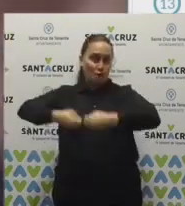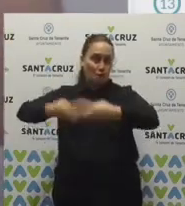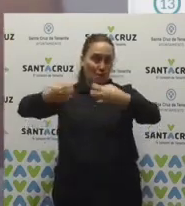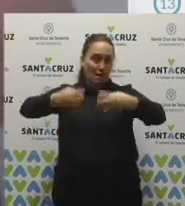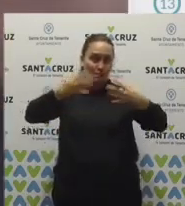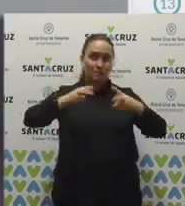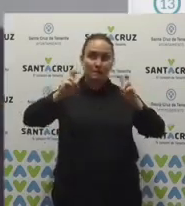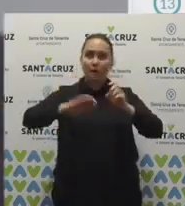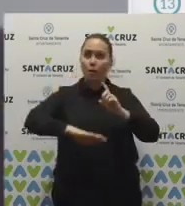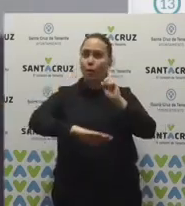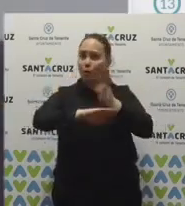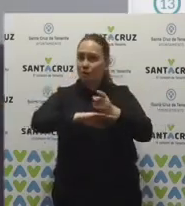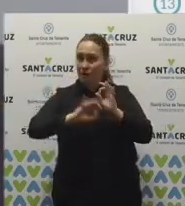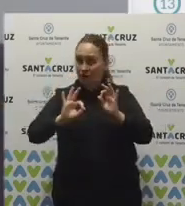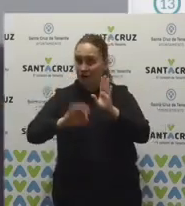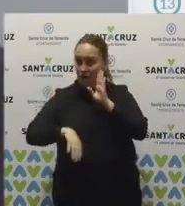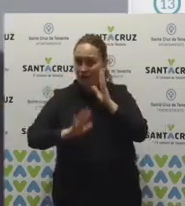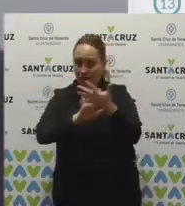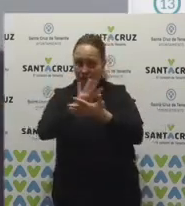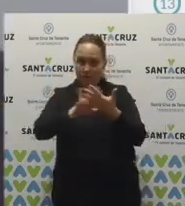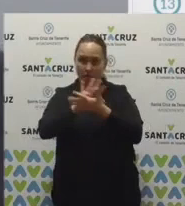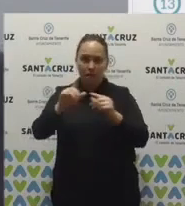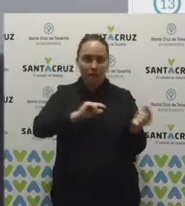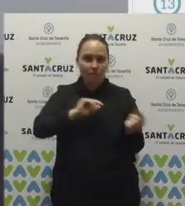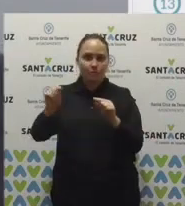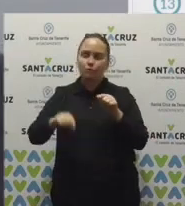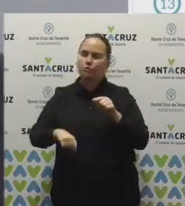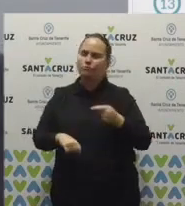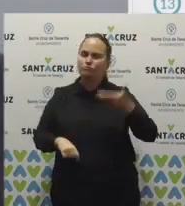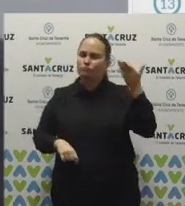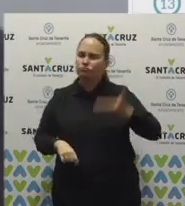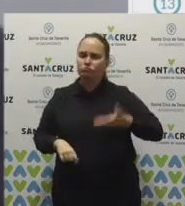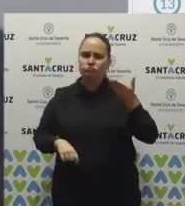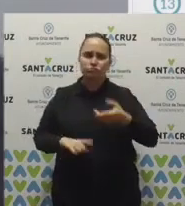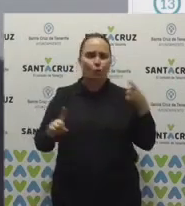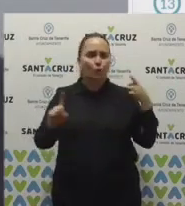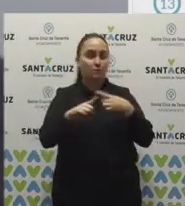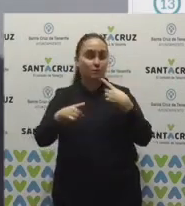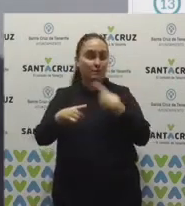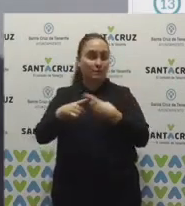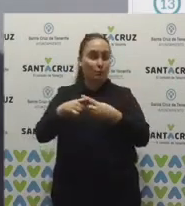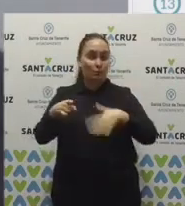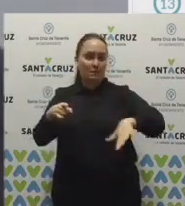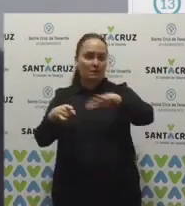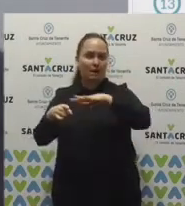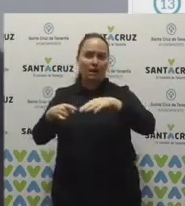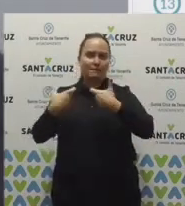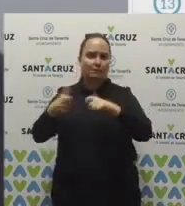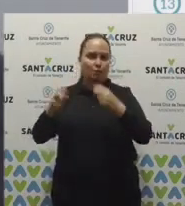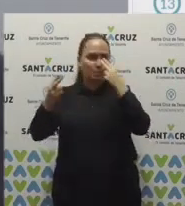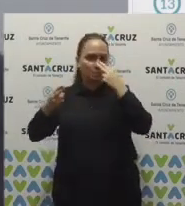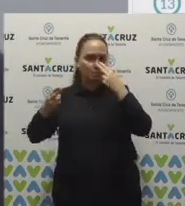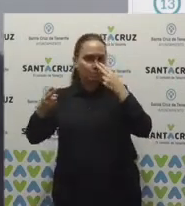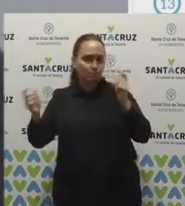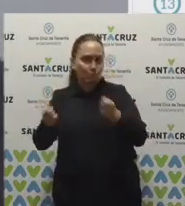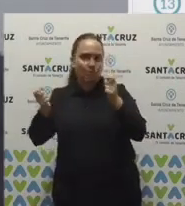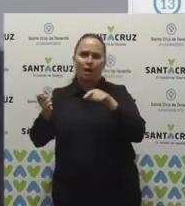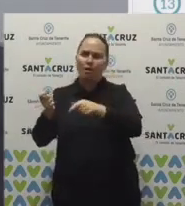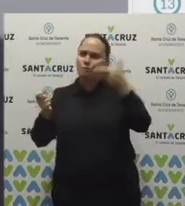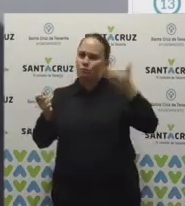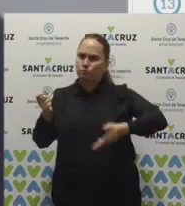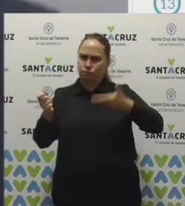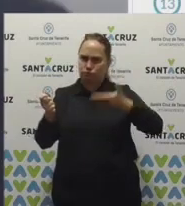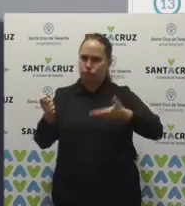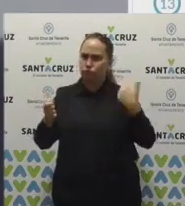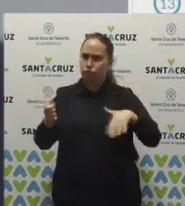muy importante para el sector de la publicidad en santa cruz de tenerife teníamos un texto cuando teníamos varios